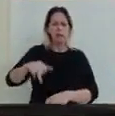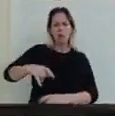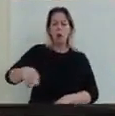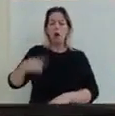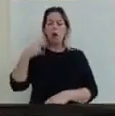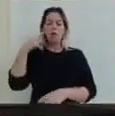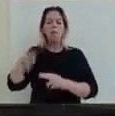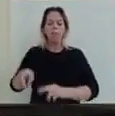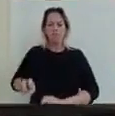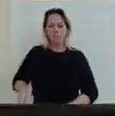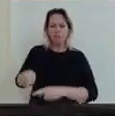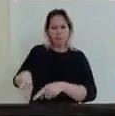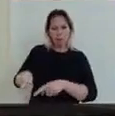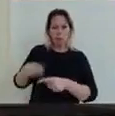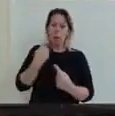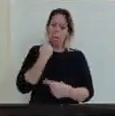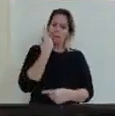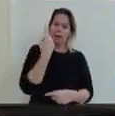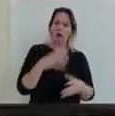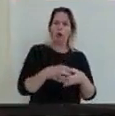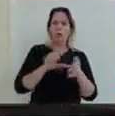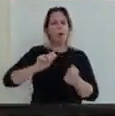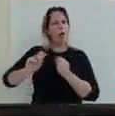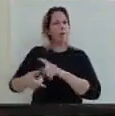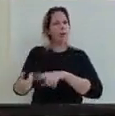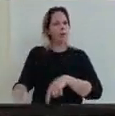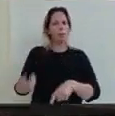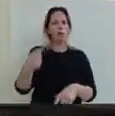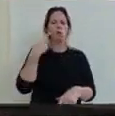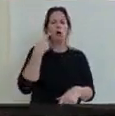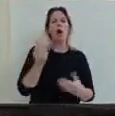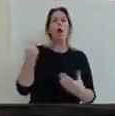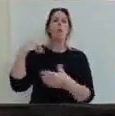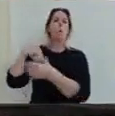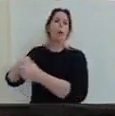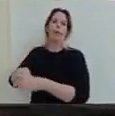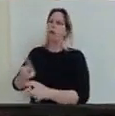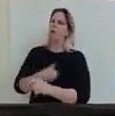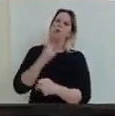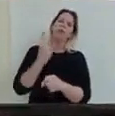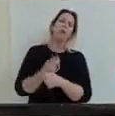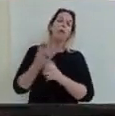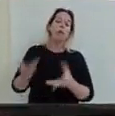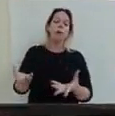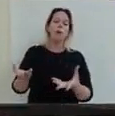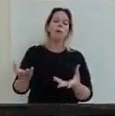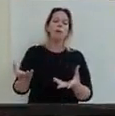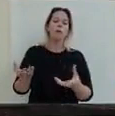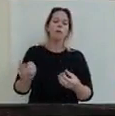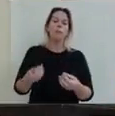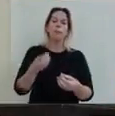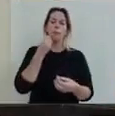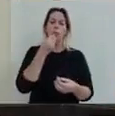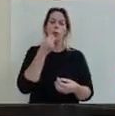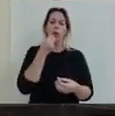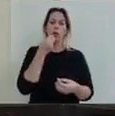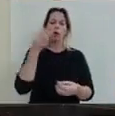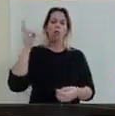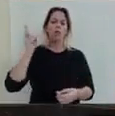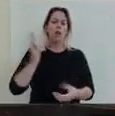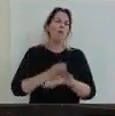Insisto en que nosotros no podemos someter a votación esto si se pasa archivo o no, porque sería un acto violatorio de nuestro